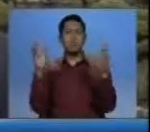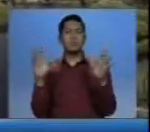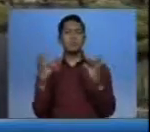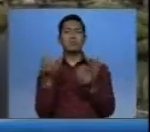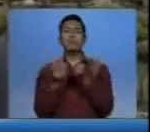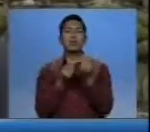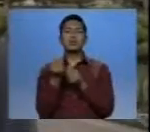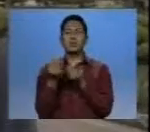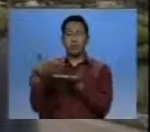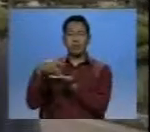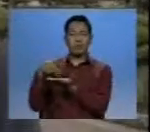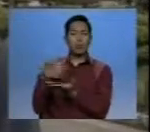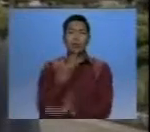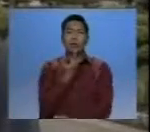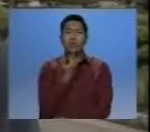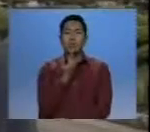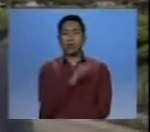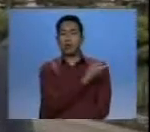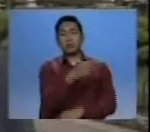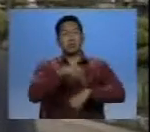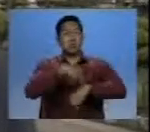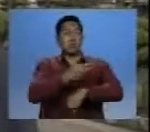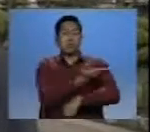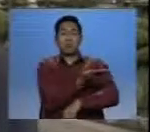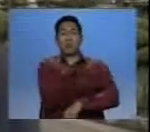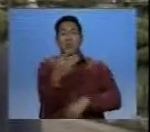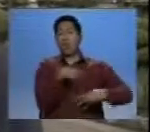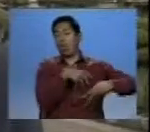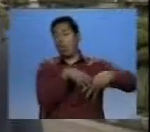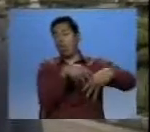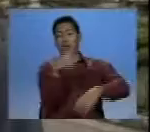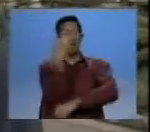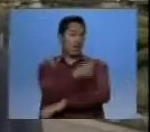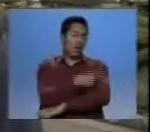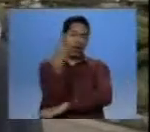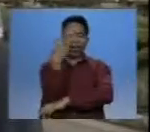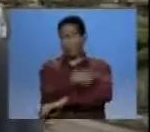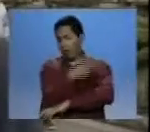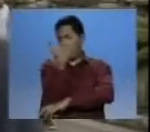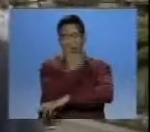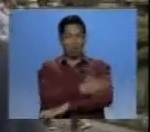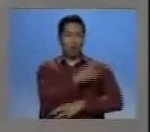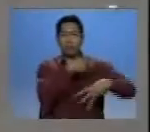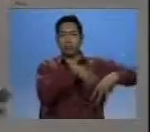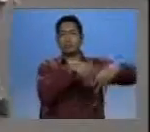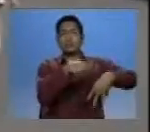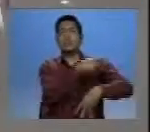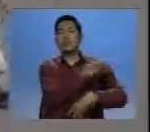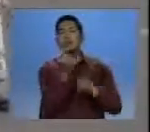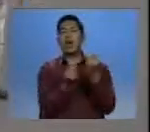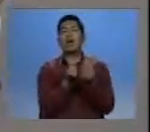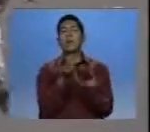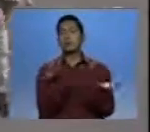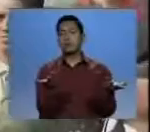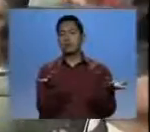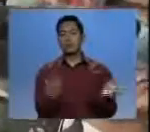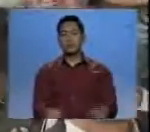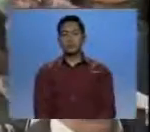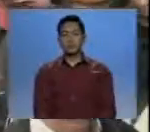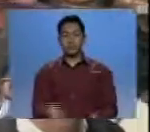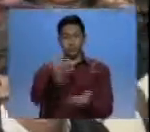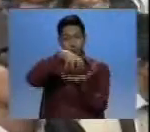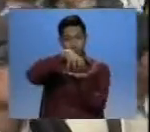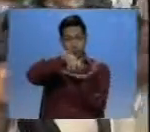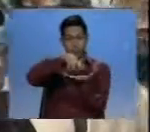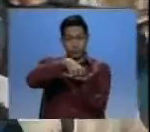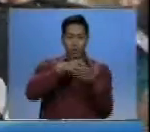ganamos. Ellos tienen todo el tiempo, ¿cuántos días están en marcha? ¿Y de qué viven? Puesto que esta provincia ha